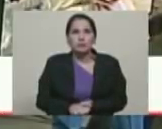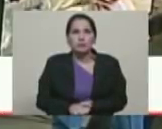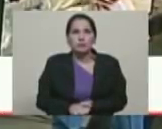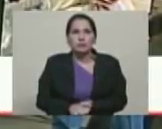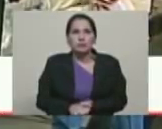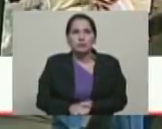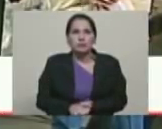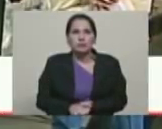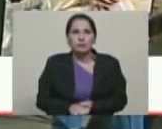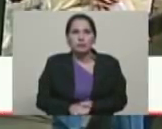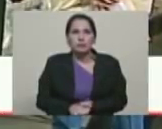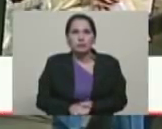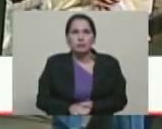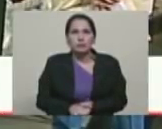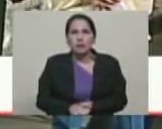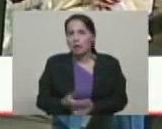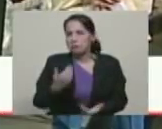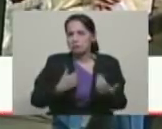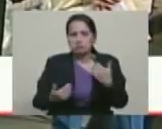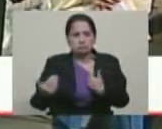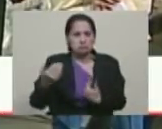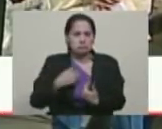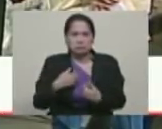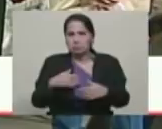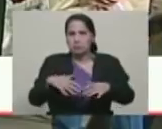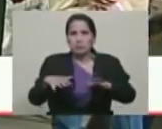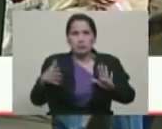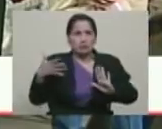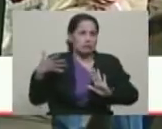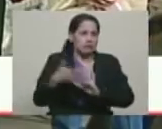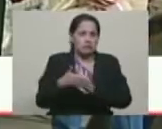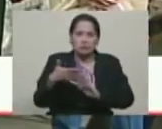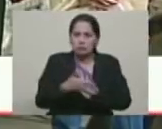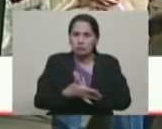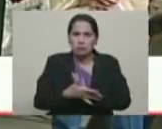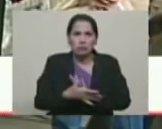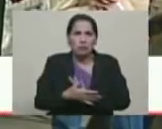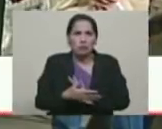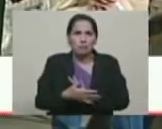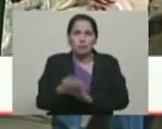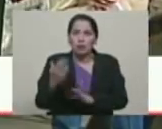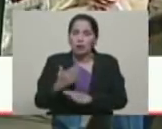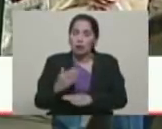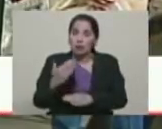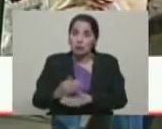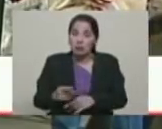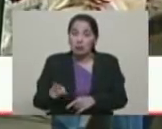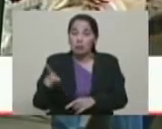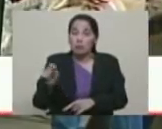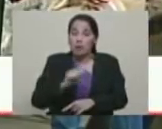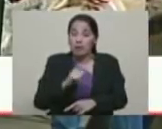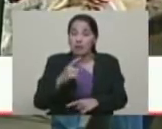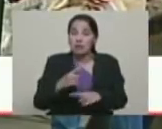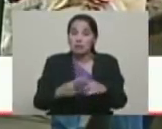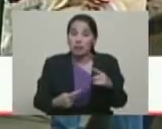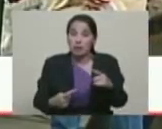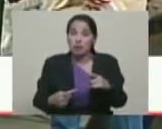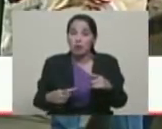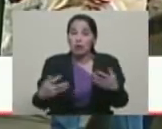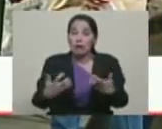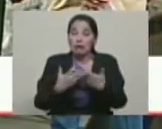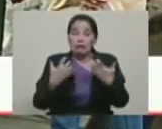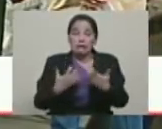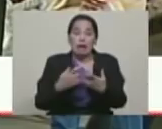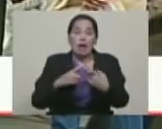En las condiciones que nos toque, fíjense ustedes, hemos estado un mes y medio sometidos a una guerra